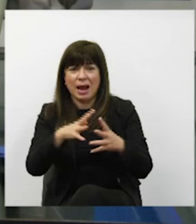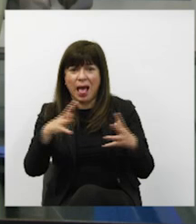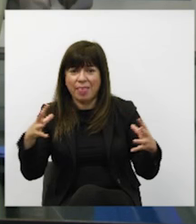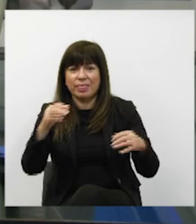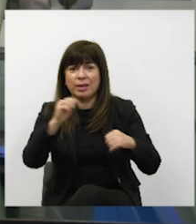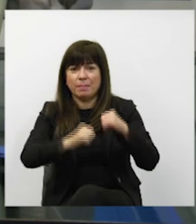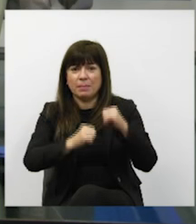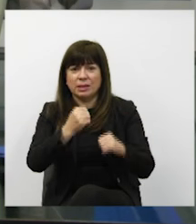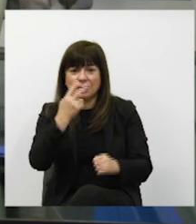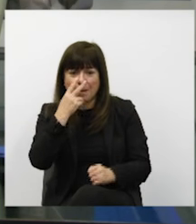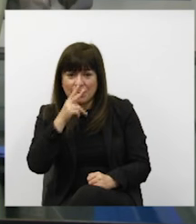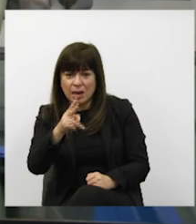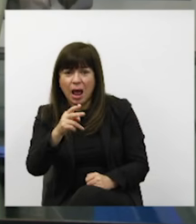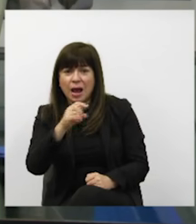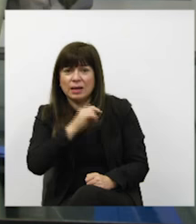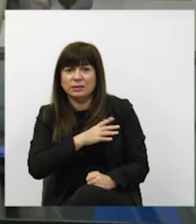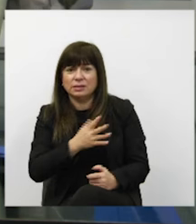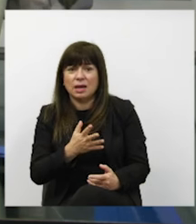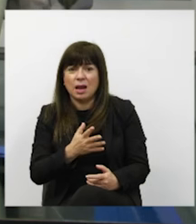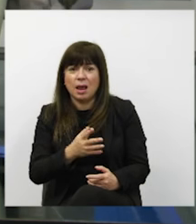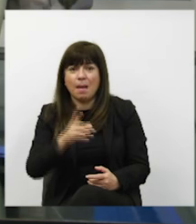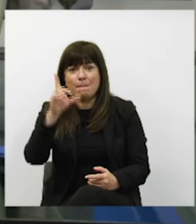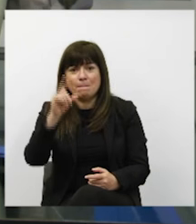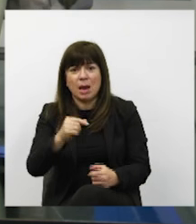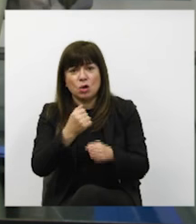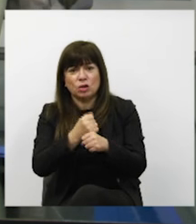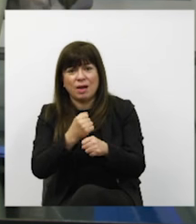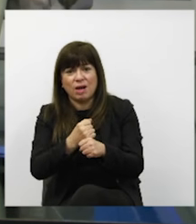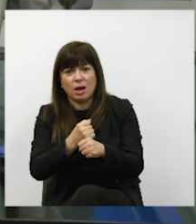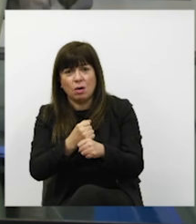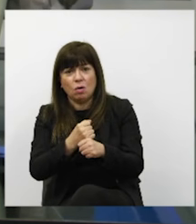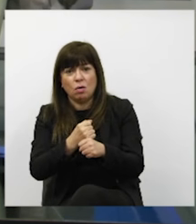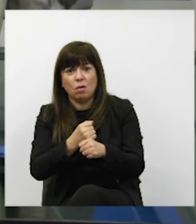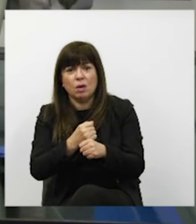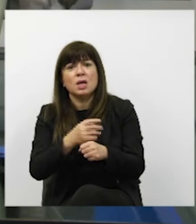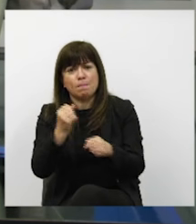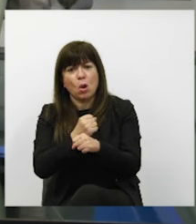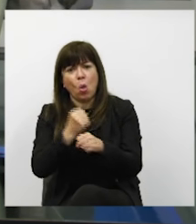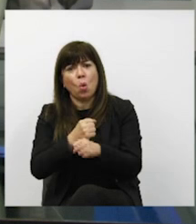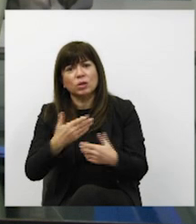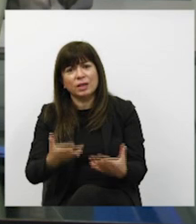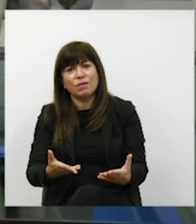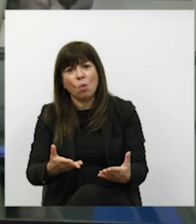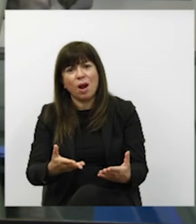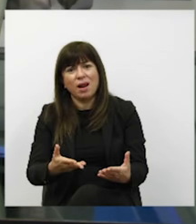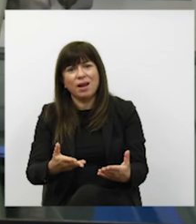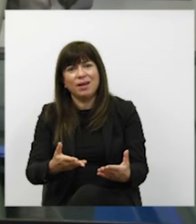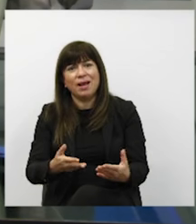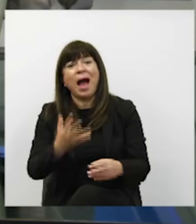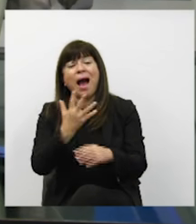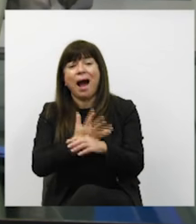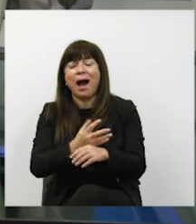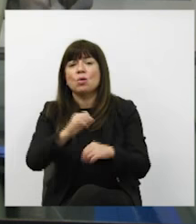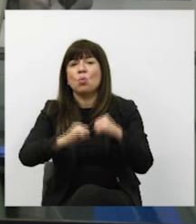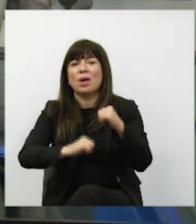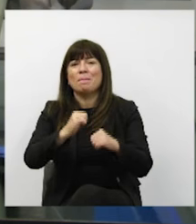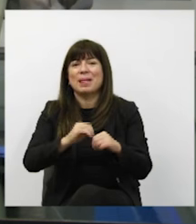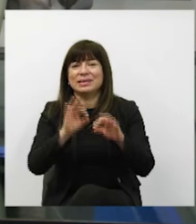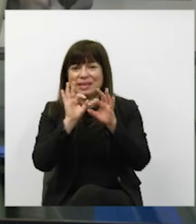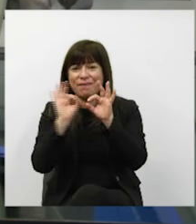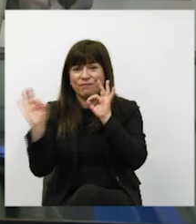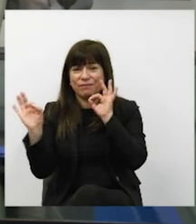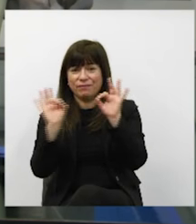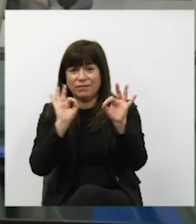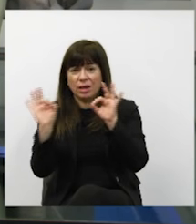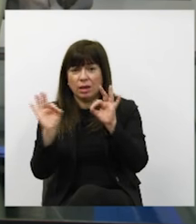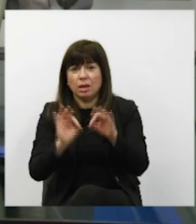en Chile, que son igual de productivas. Hay una fábrica de fideos en Chile que produce los fideos con la misma capacidad productiva que se producen